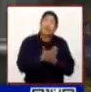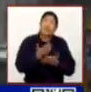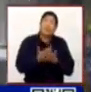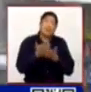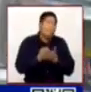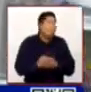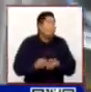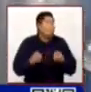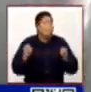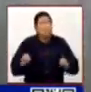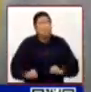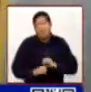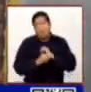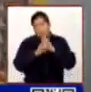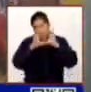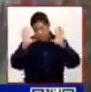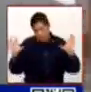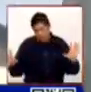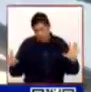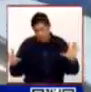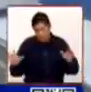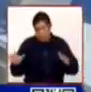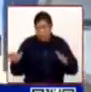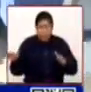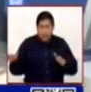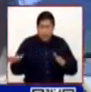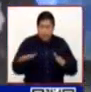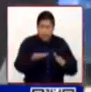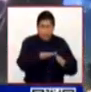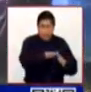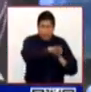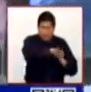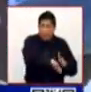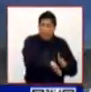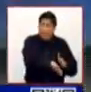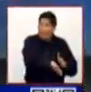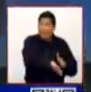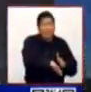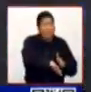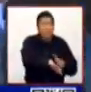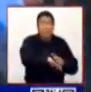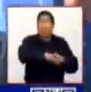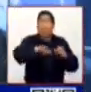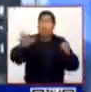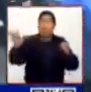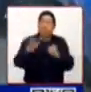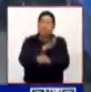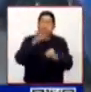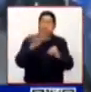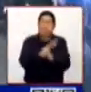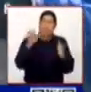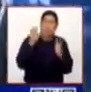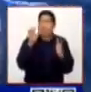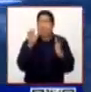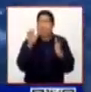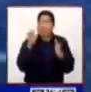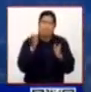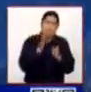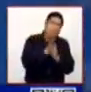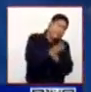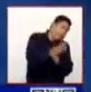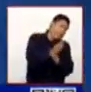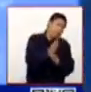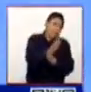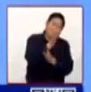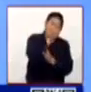evidenciado esto que es muy claro en sus pantallas, calzadas y aceras totalmente ocupadas. Usted está viendo, si uno tiene que caminar por el lugar, tiene que